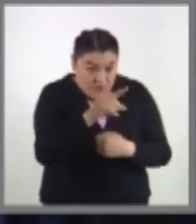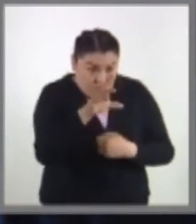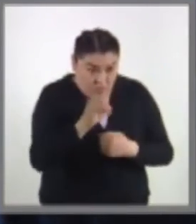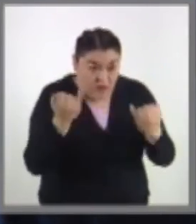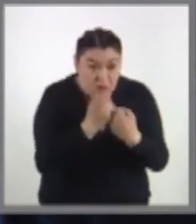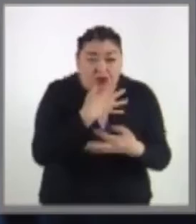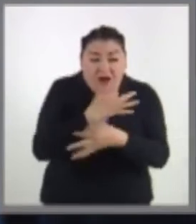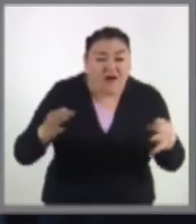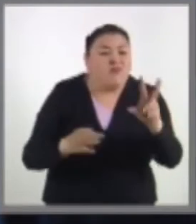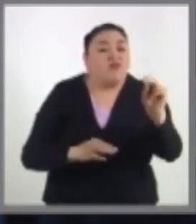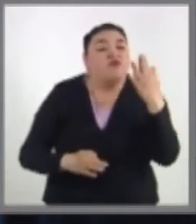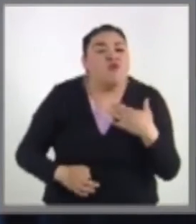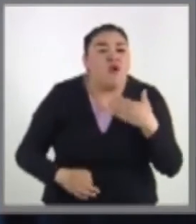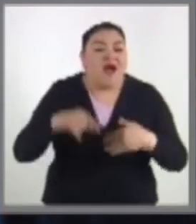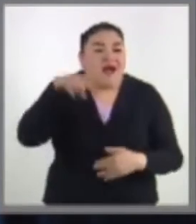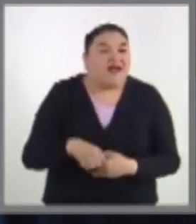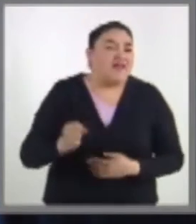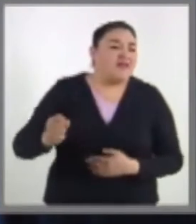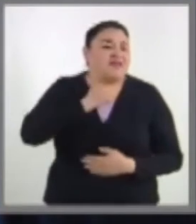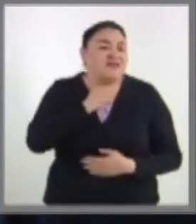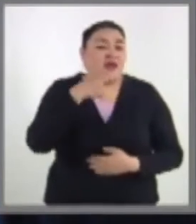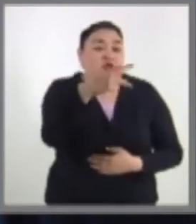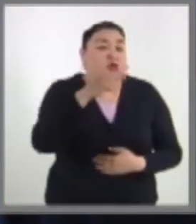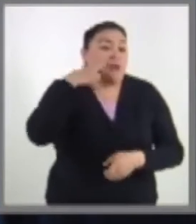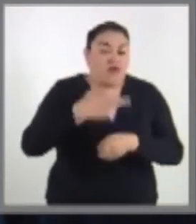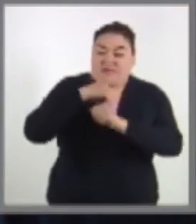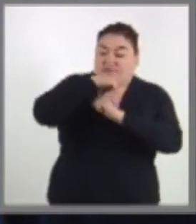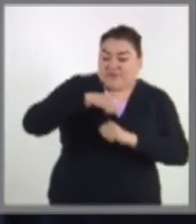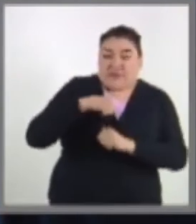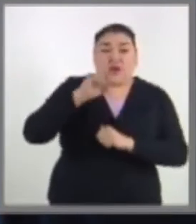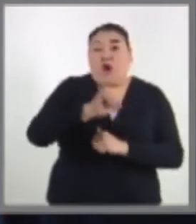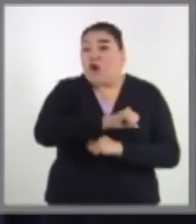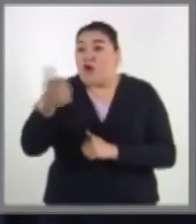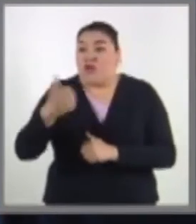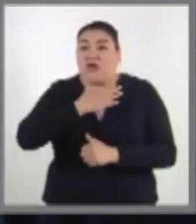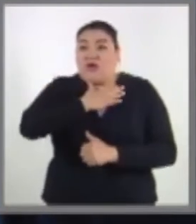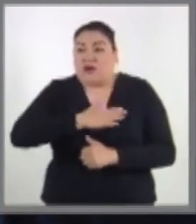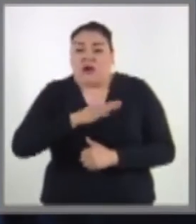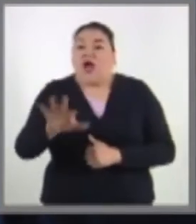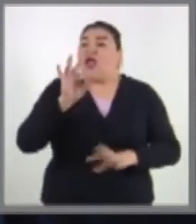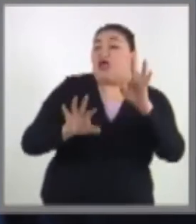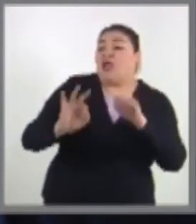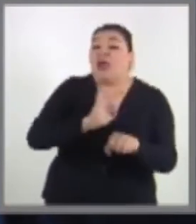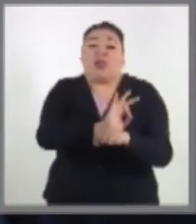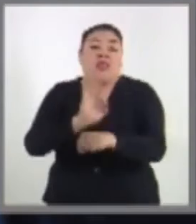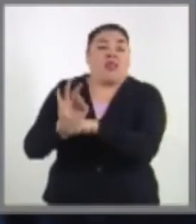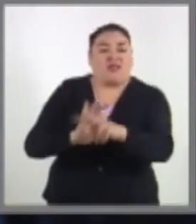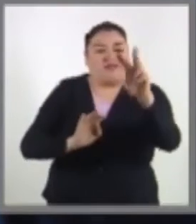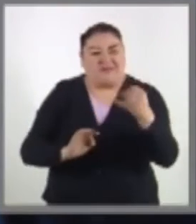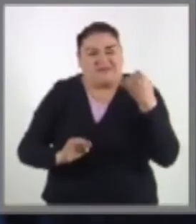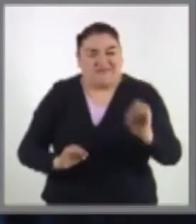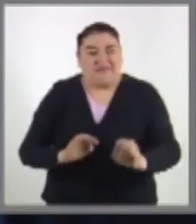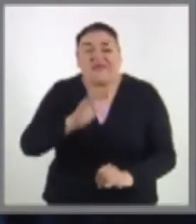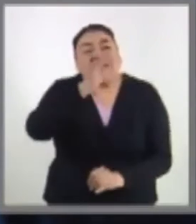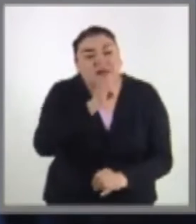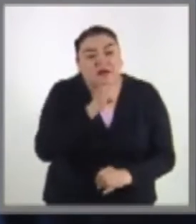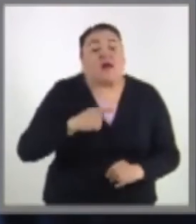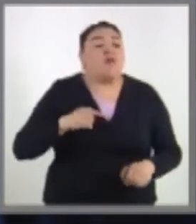No se puede en el Senado, en su cargo o en cualquier otro tener justicia selectiva. La justicia selectiva,